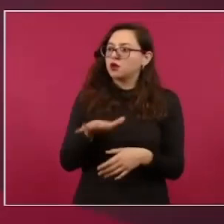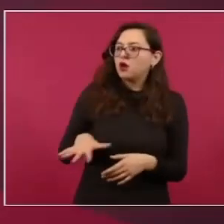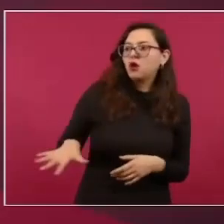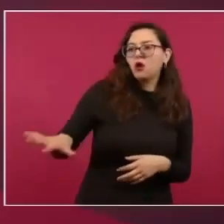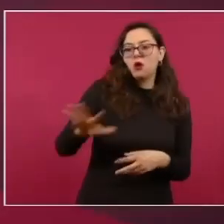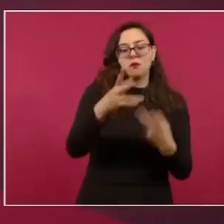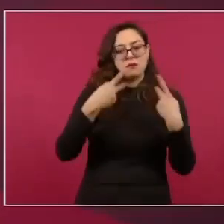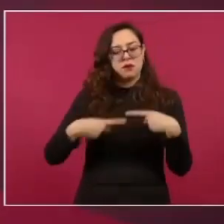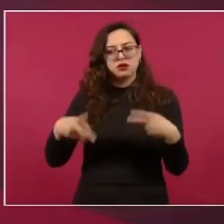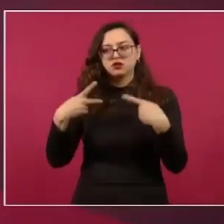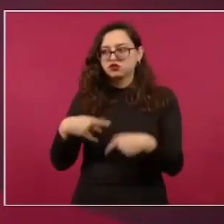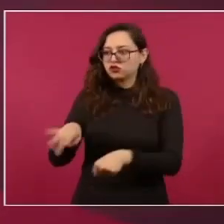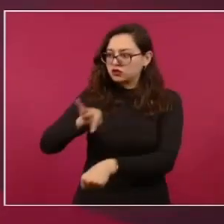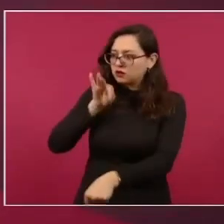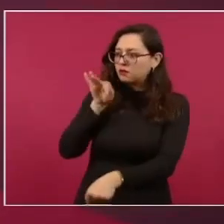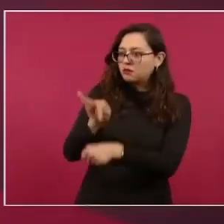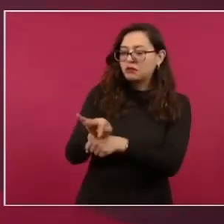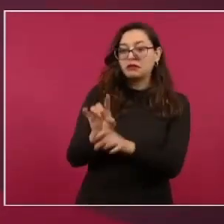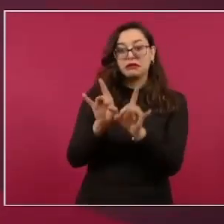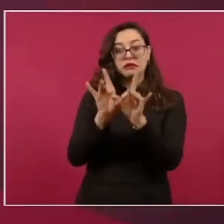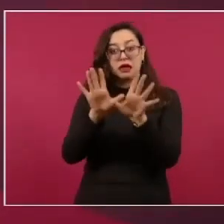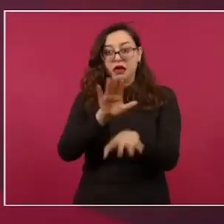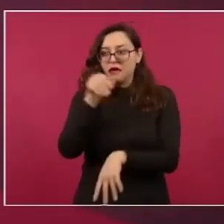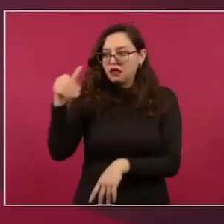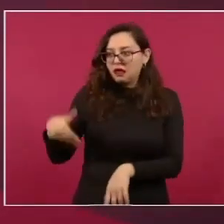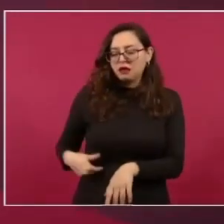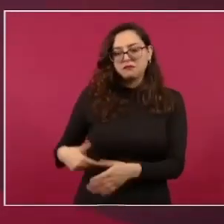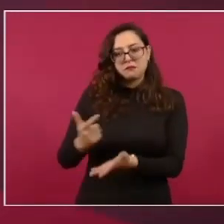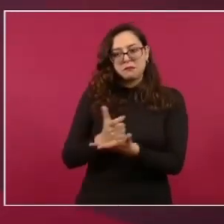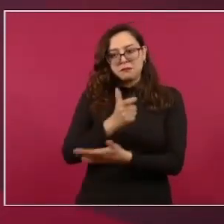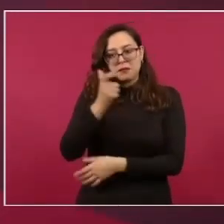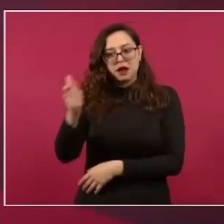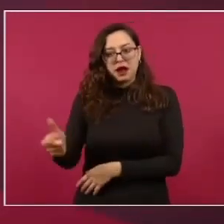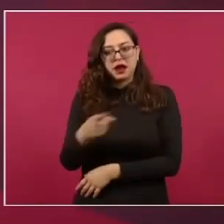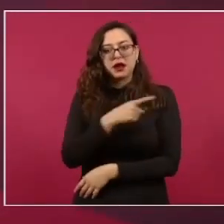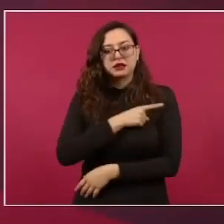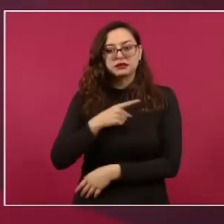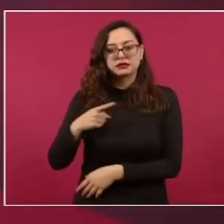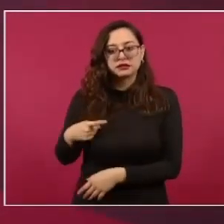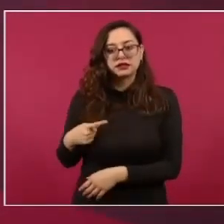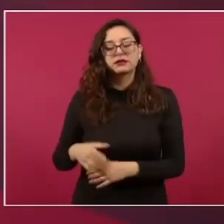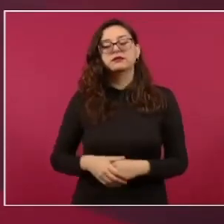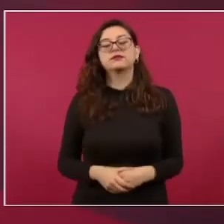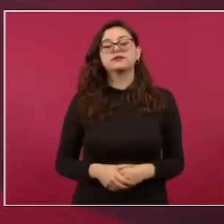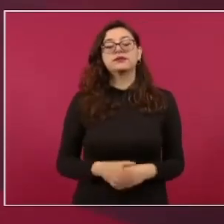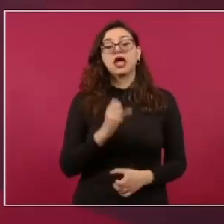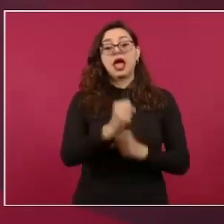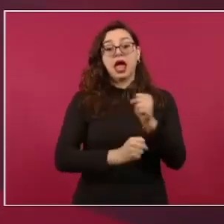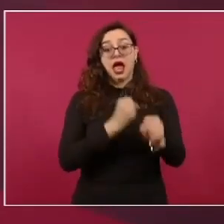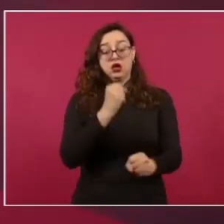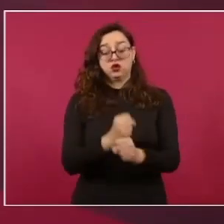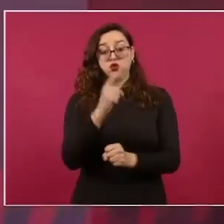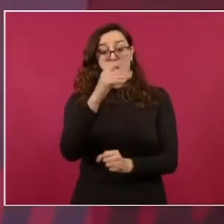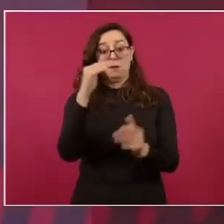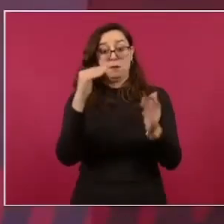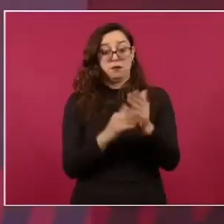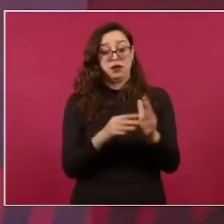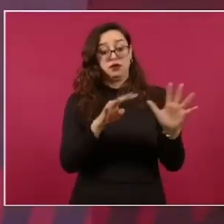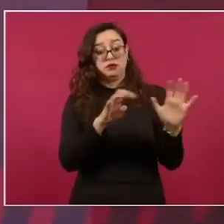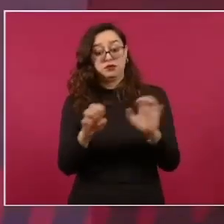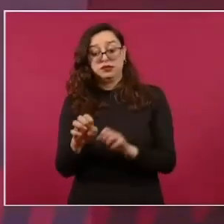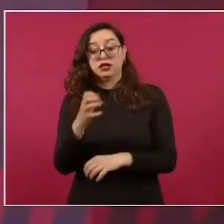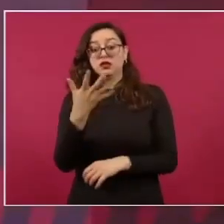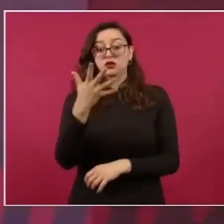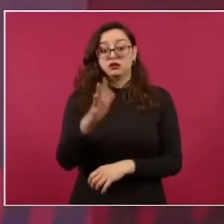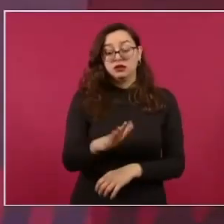pagar indemnización por accidentes de trabajo. Al aceptar la candidatura a la presidencia en 1910, Francisco I. Madero